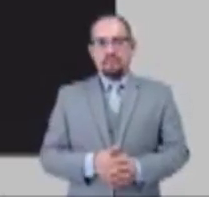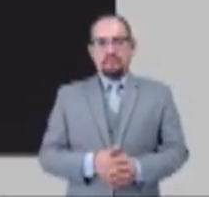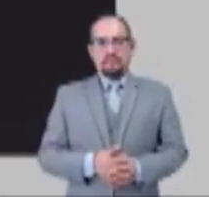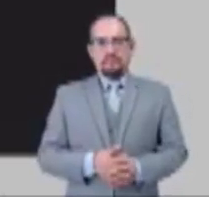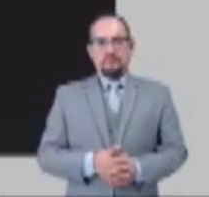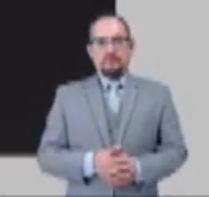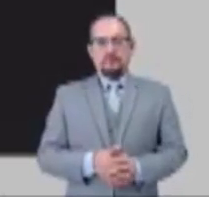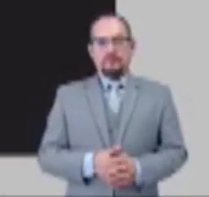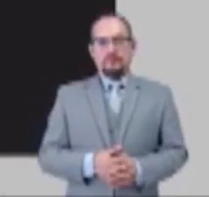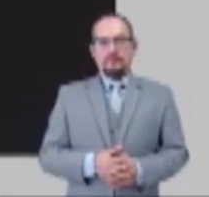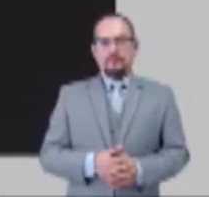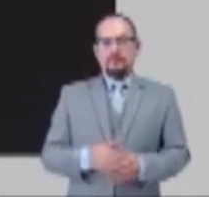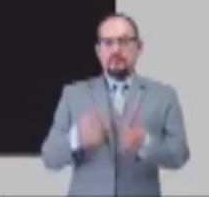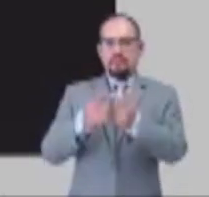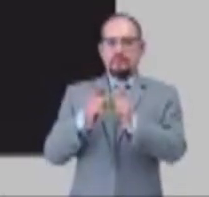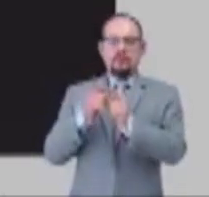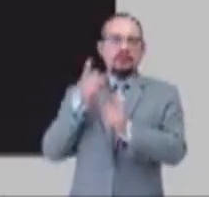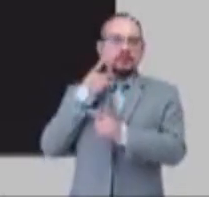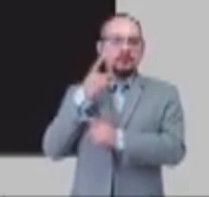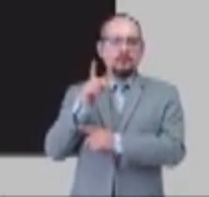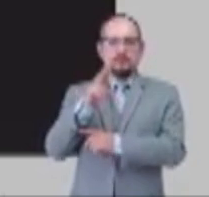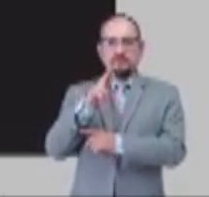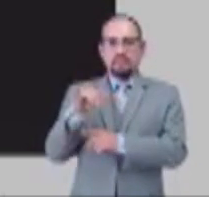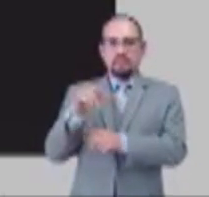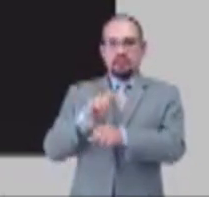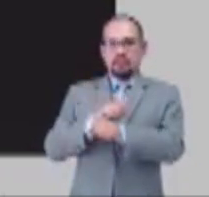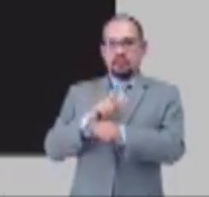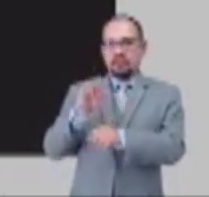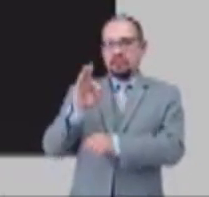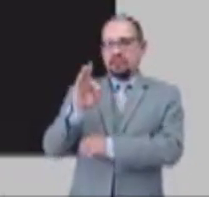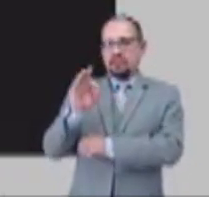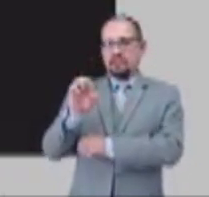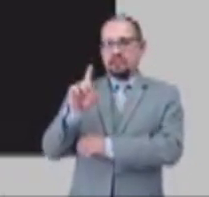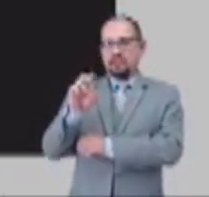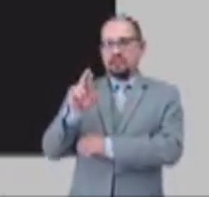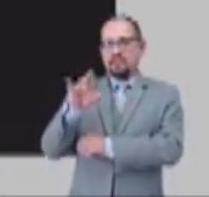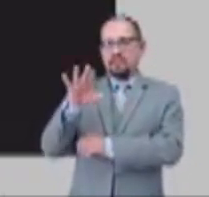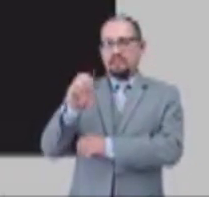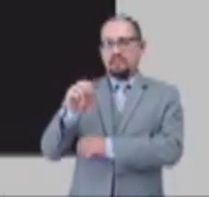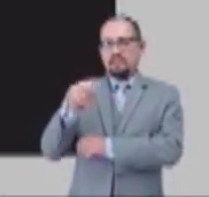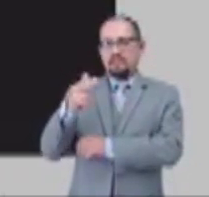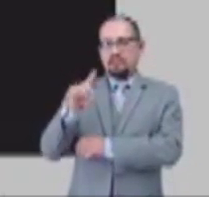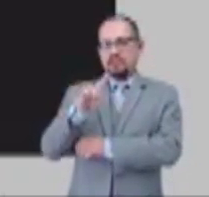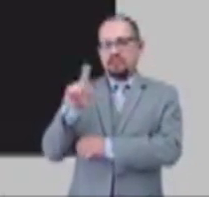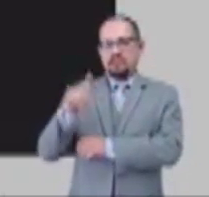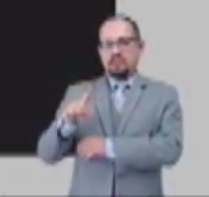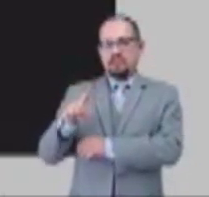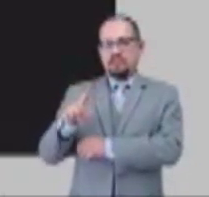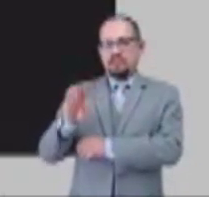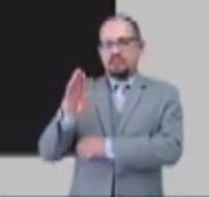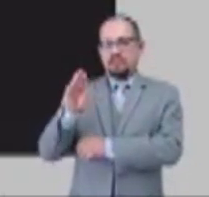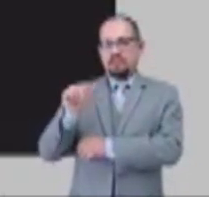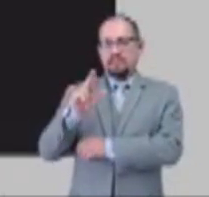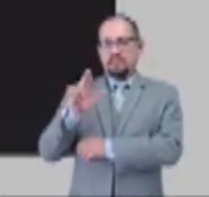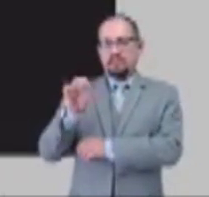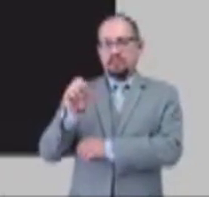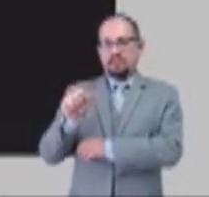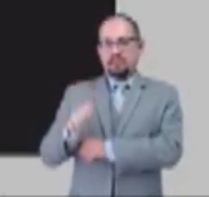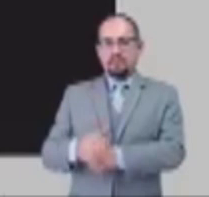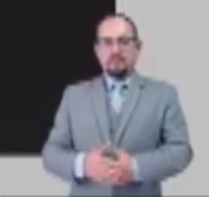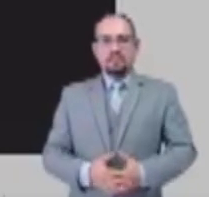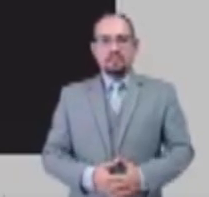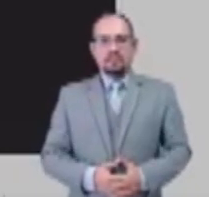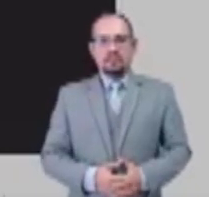documentos que se encuentran apegados a los criterios generales de carácter científico aplicables a la materia de encuestas por